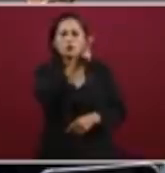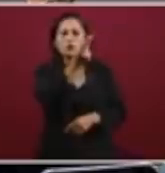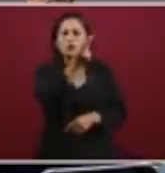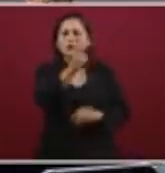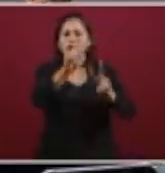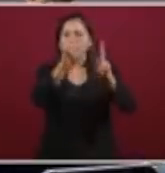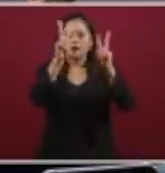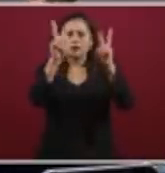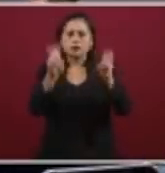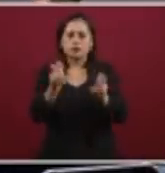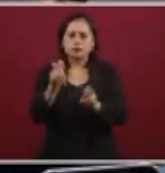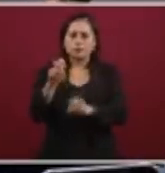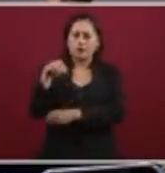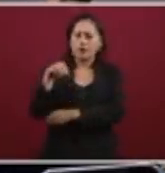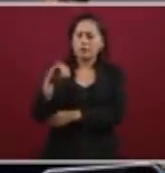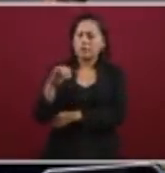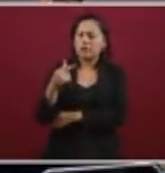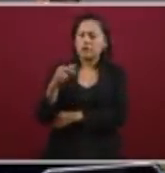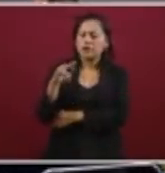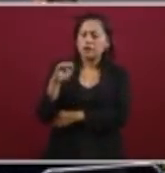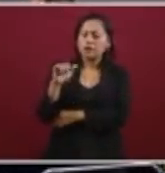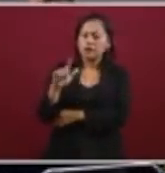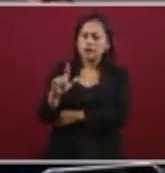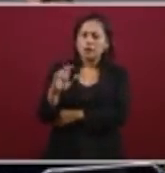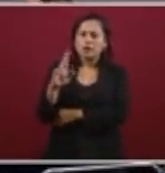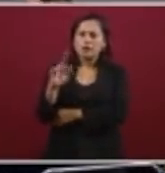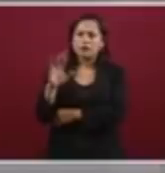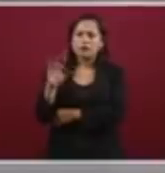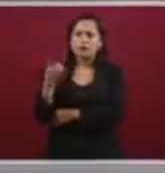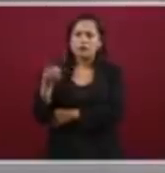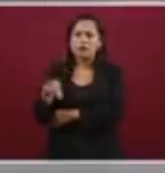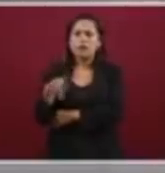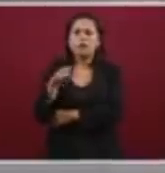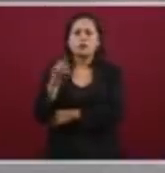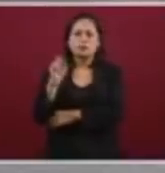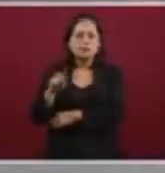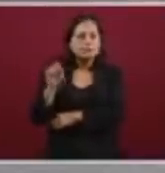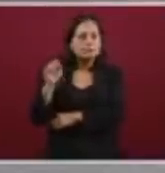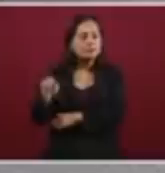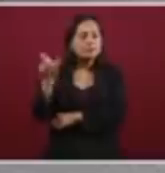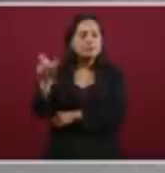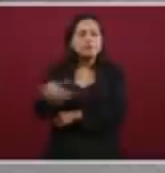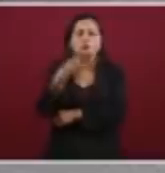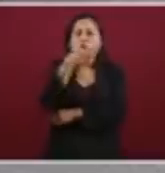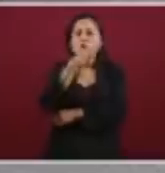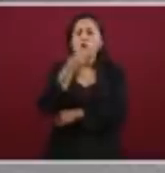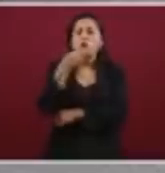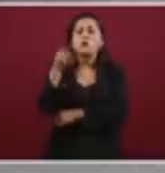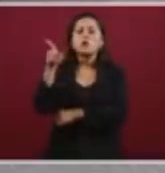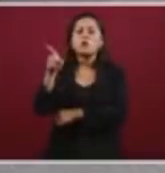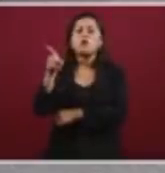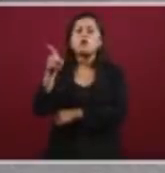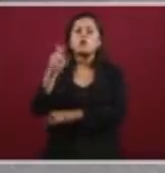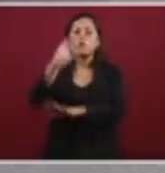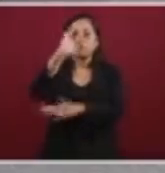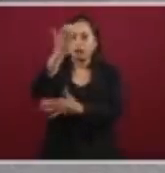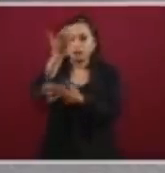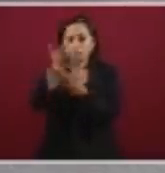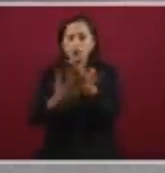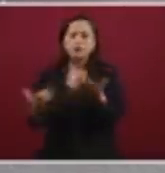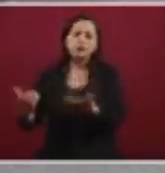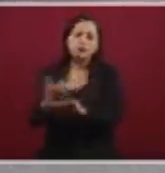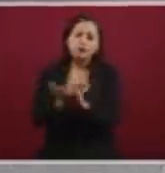rincón volvió a ganar un contrato ahora en la cep y sigue siendo su compadre cómo va a resolver